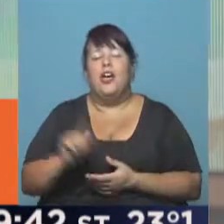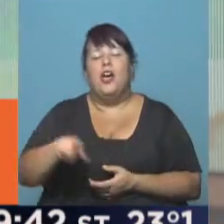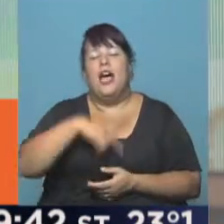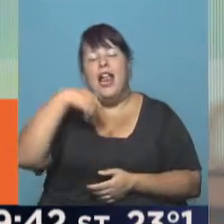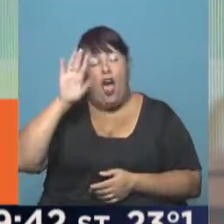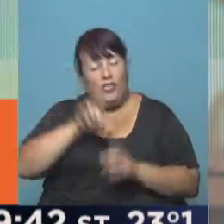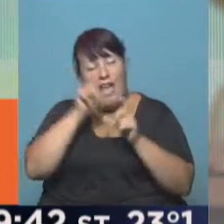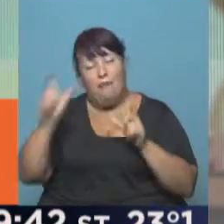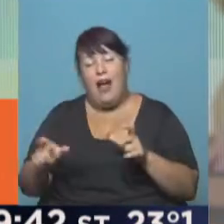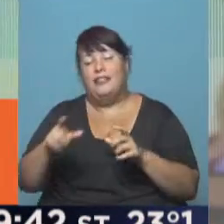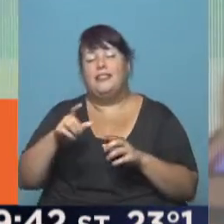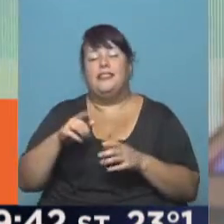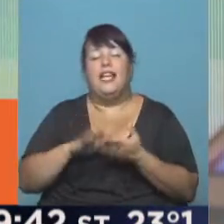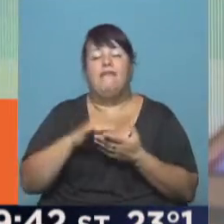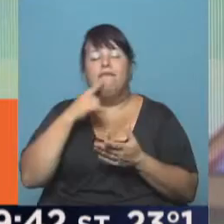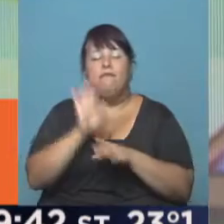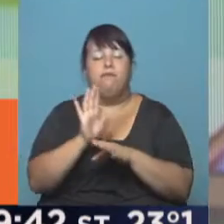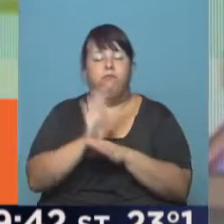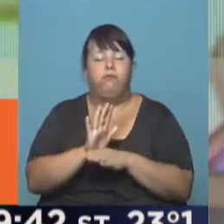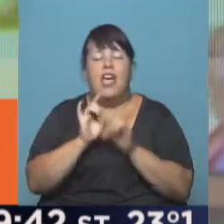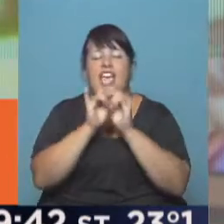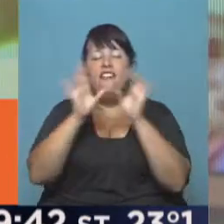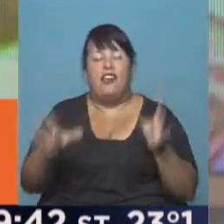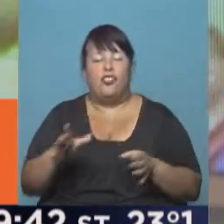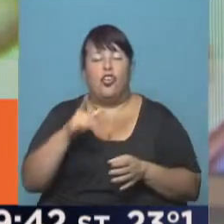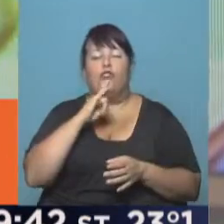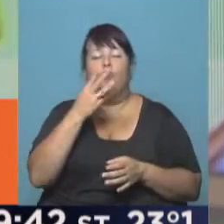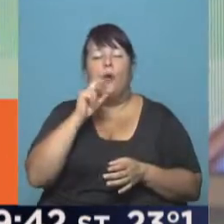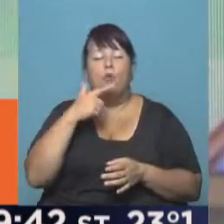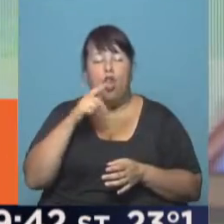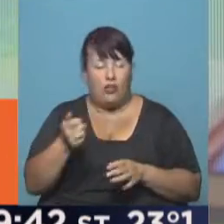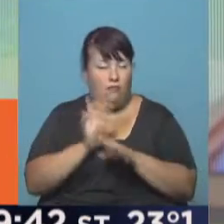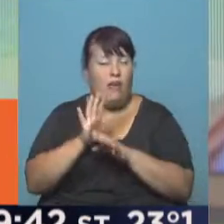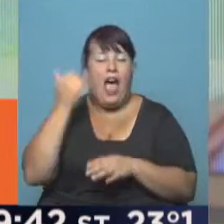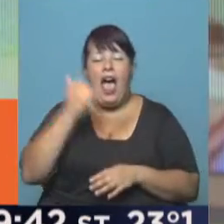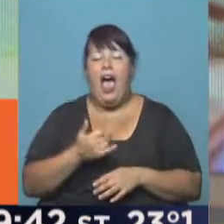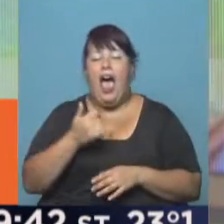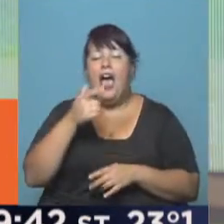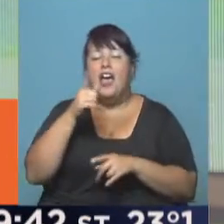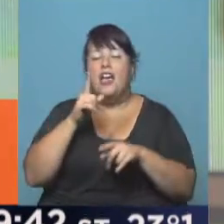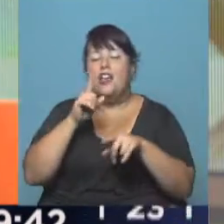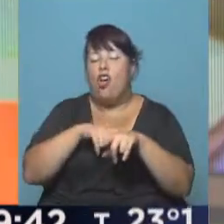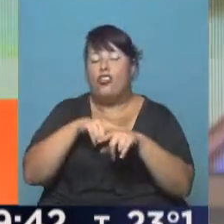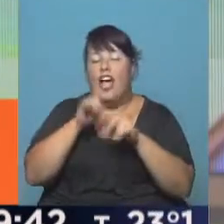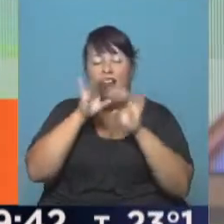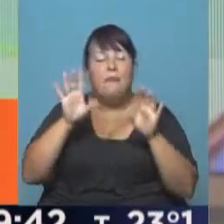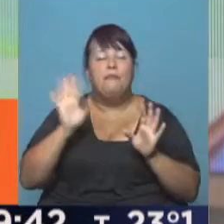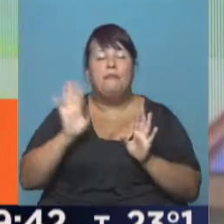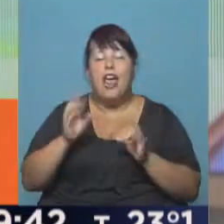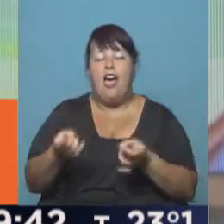la población mundial tiene lo que llamamos infección tuberculosa. O sea, vos tenés contacto con el bacilo, pero no